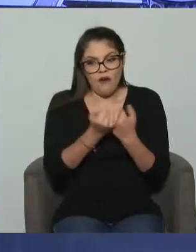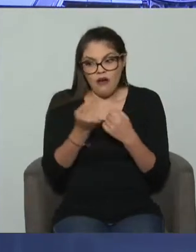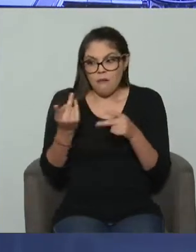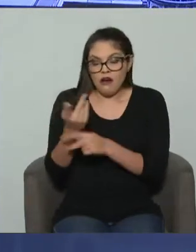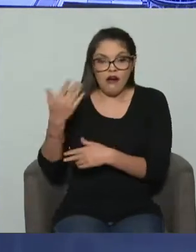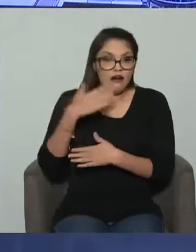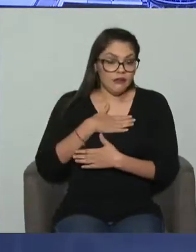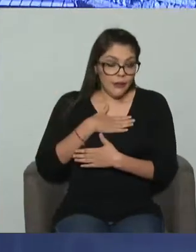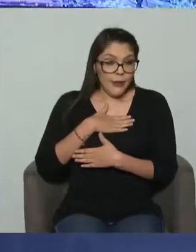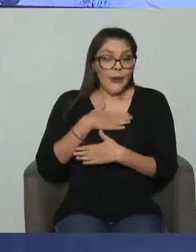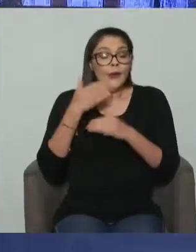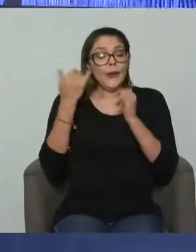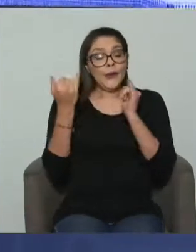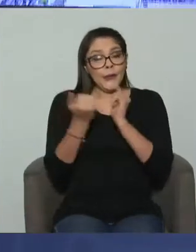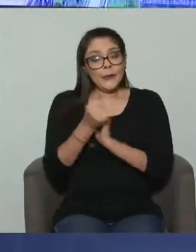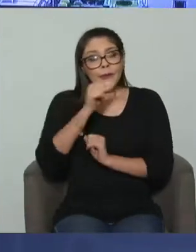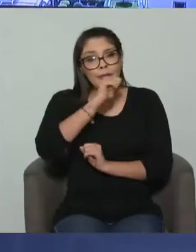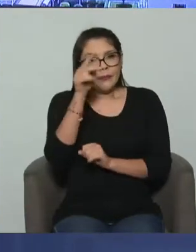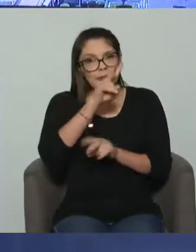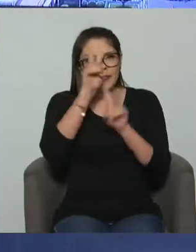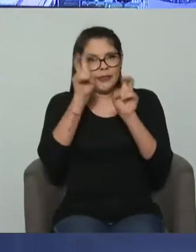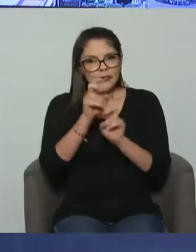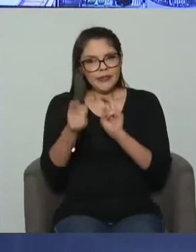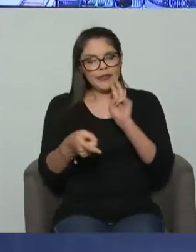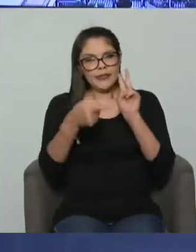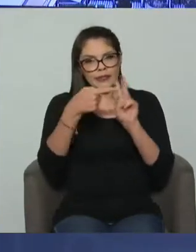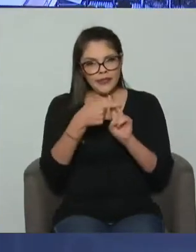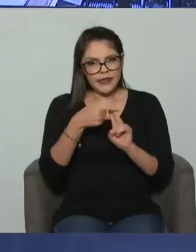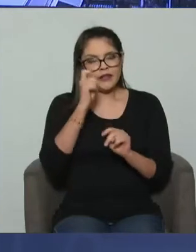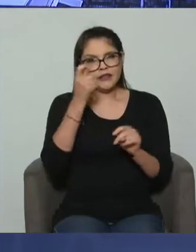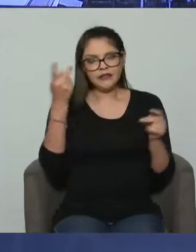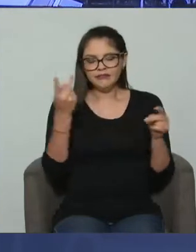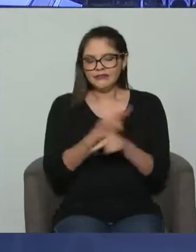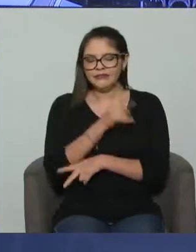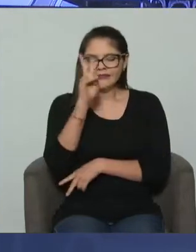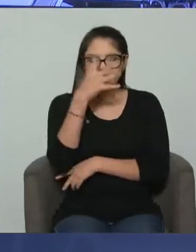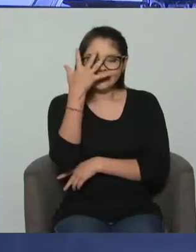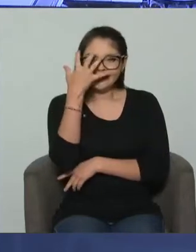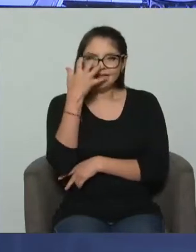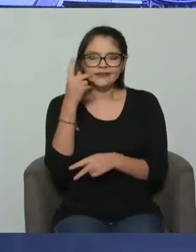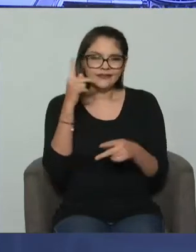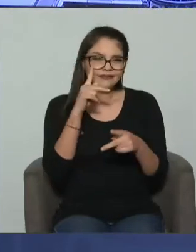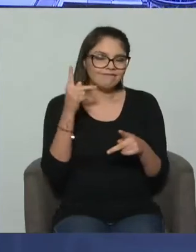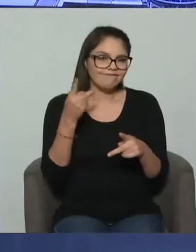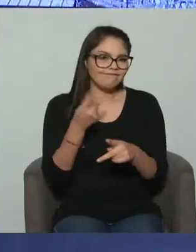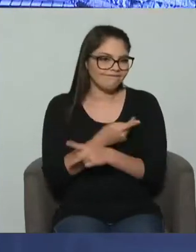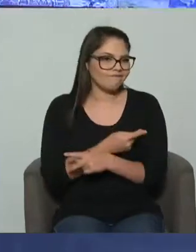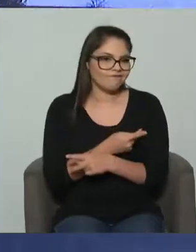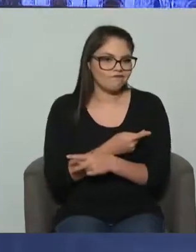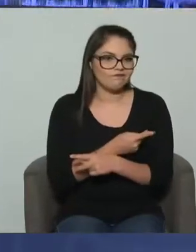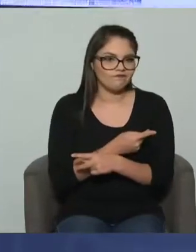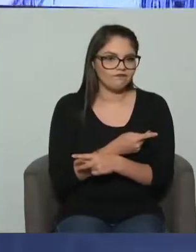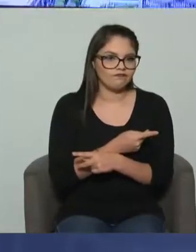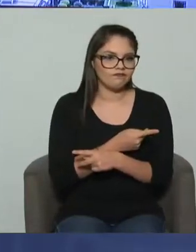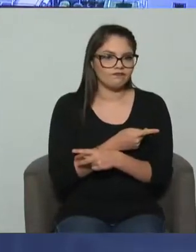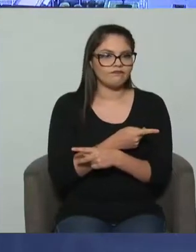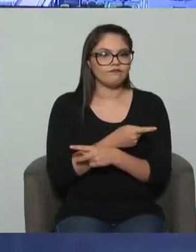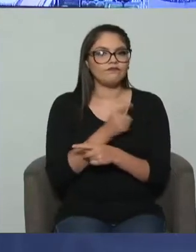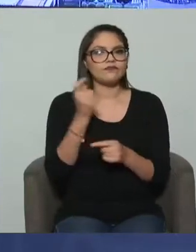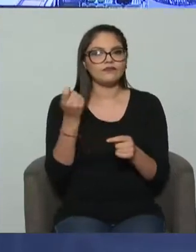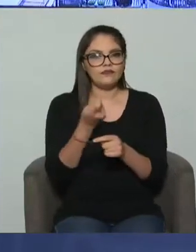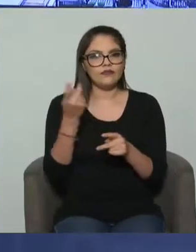días a todos. Y hoy dos temas, creo que dos temas importantísimos. Uno es